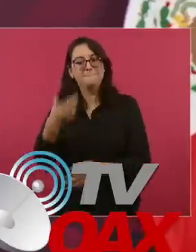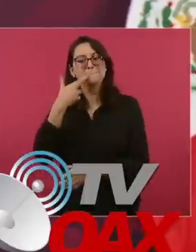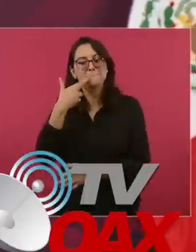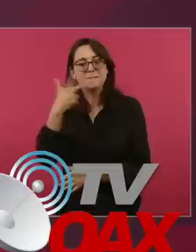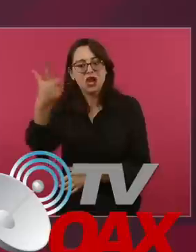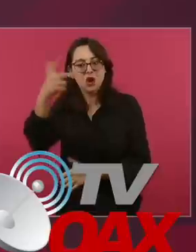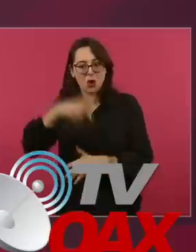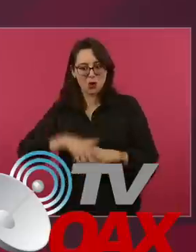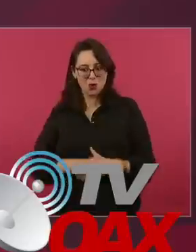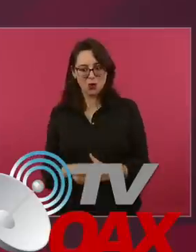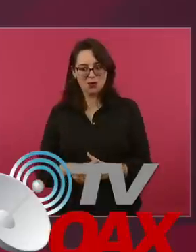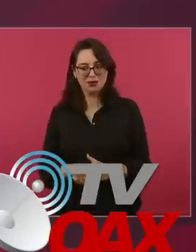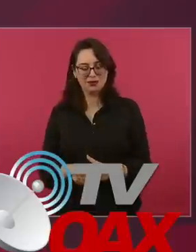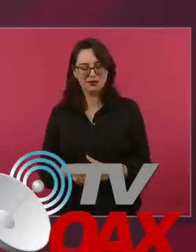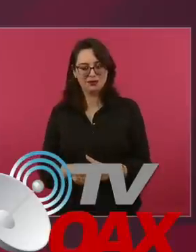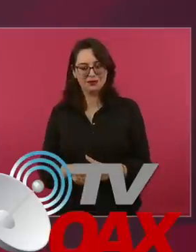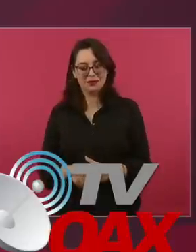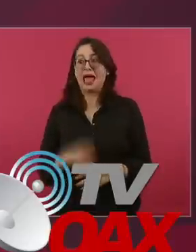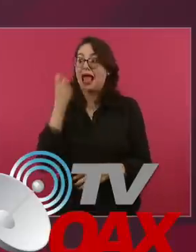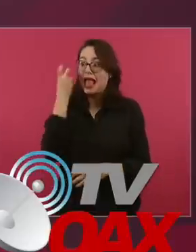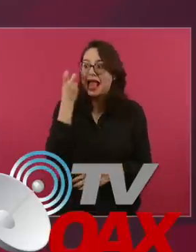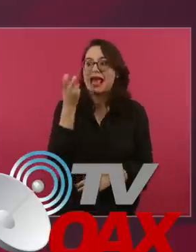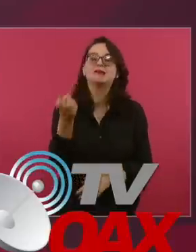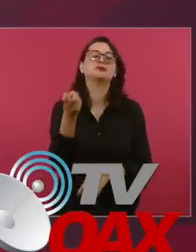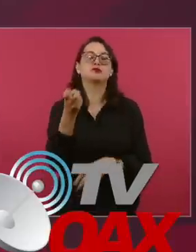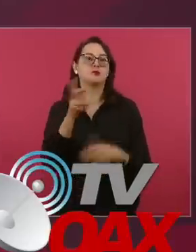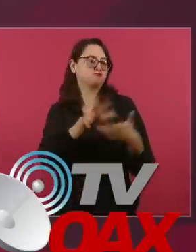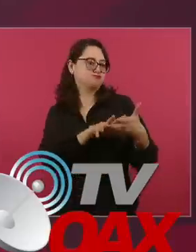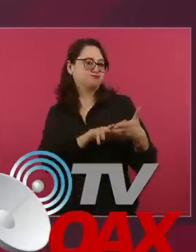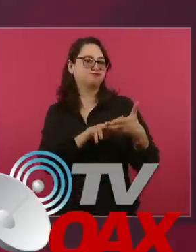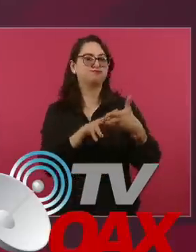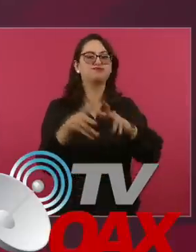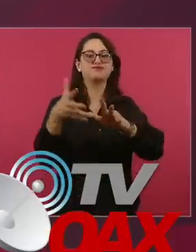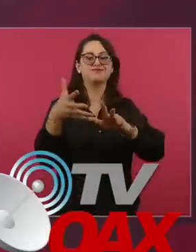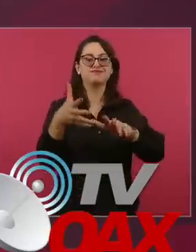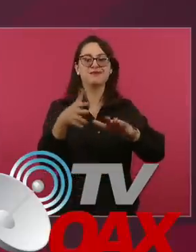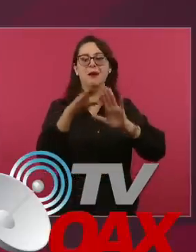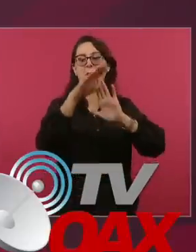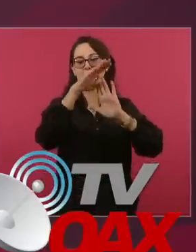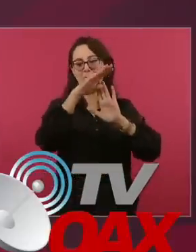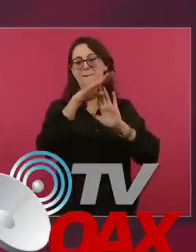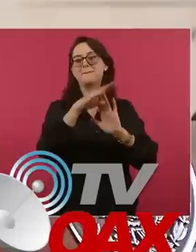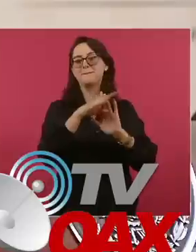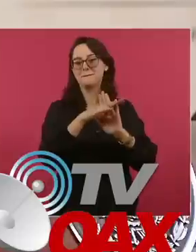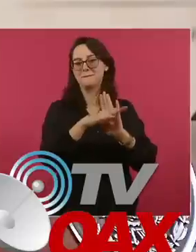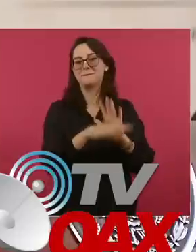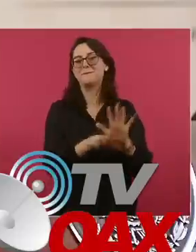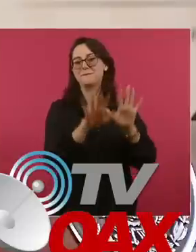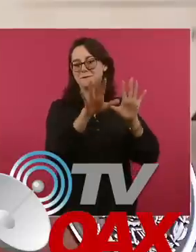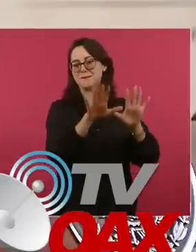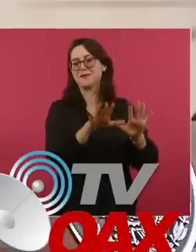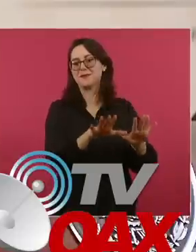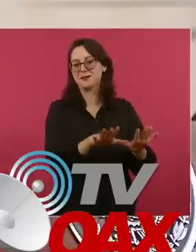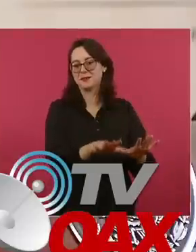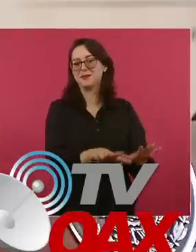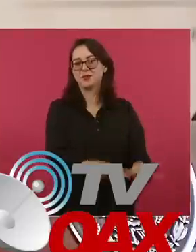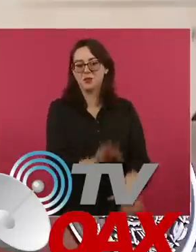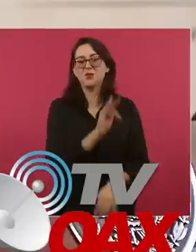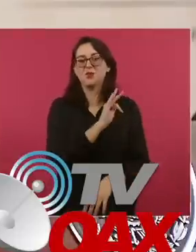Eso es lo fundamental para enfrentar el flagelo de la